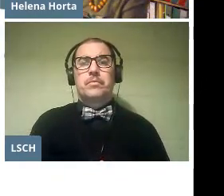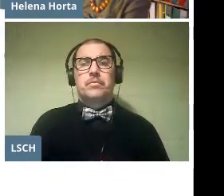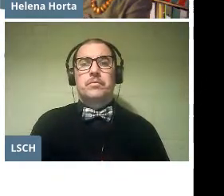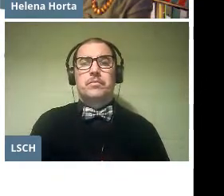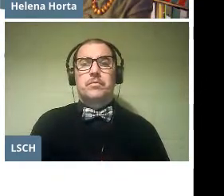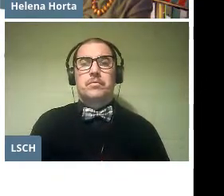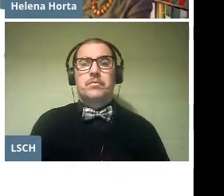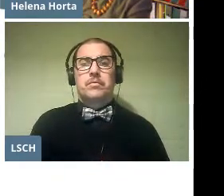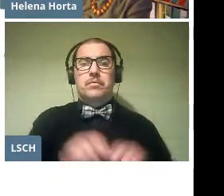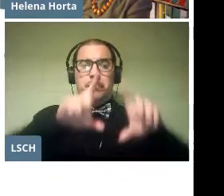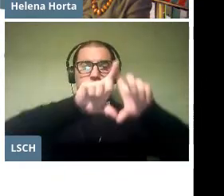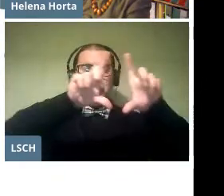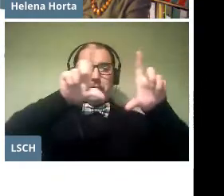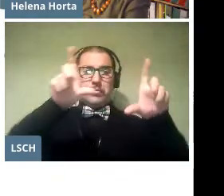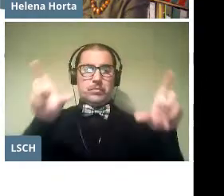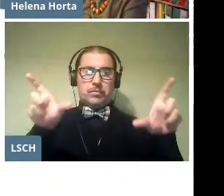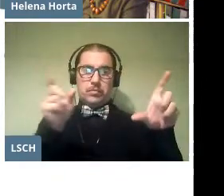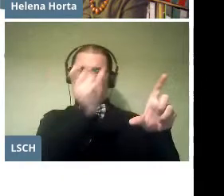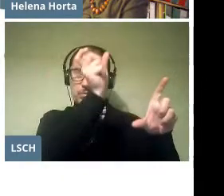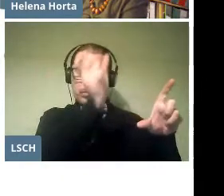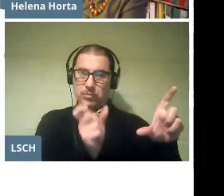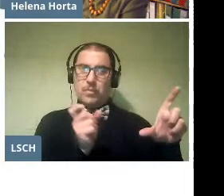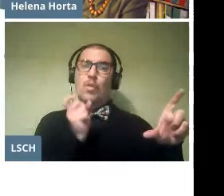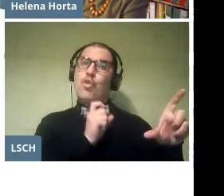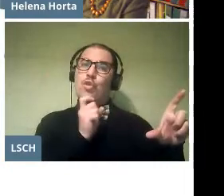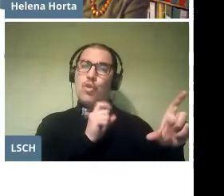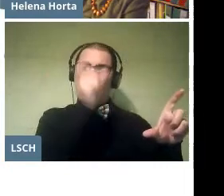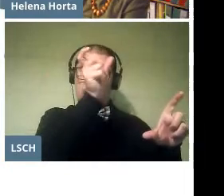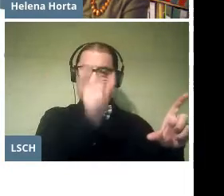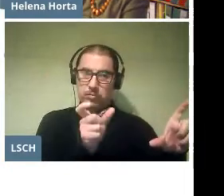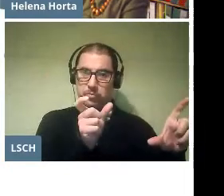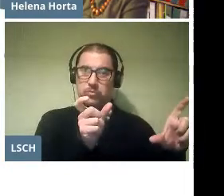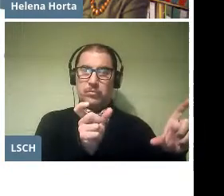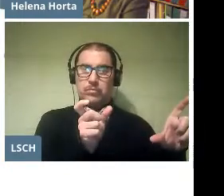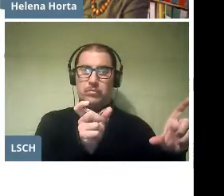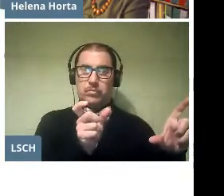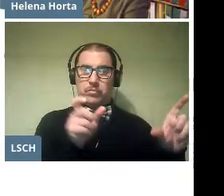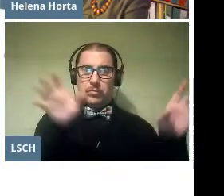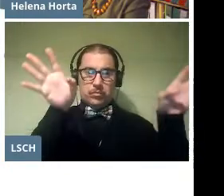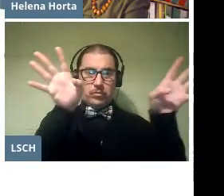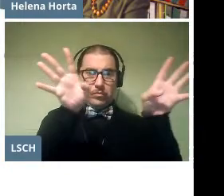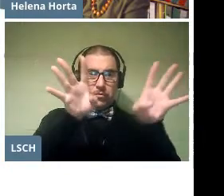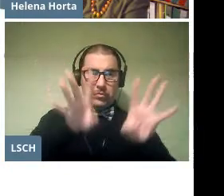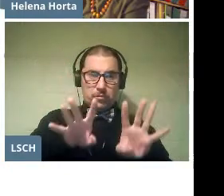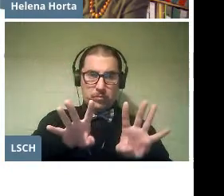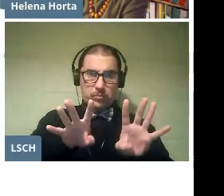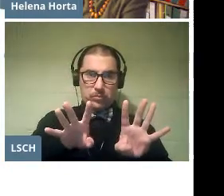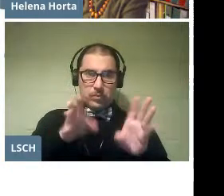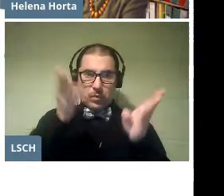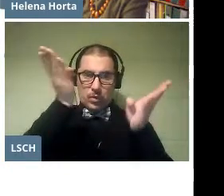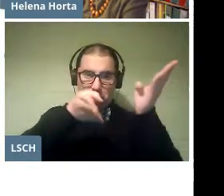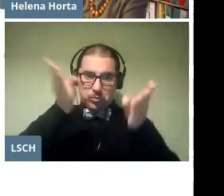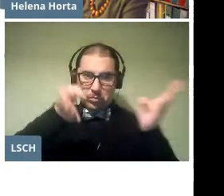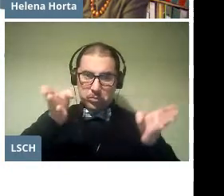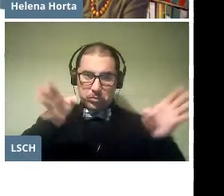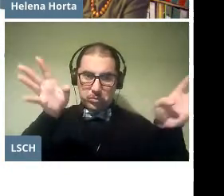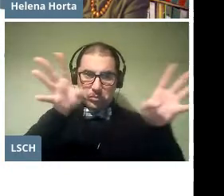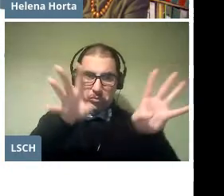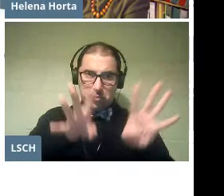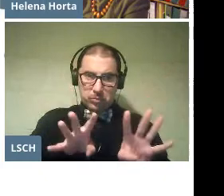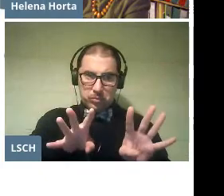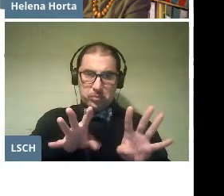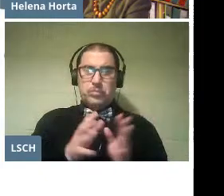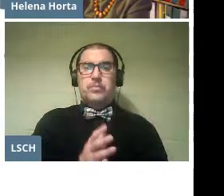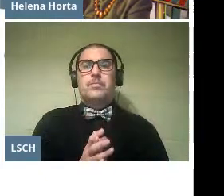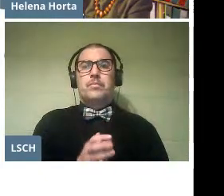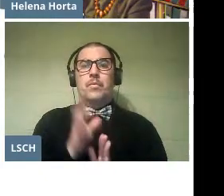una pampa intermedia roja, teñida obviamente, y luego listados laterales en colores